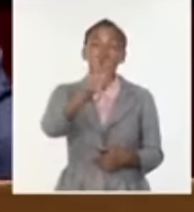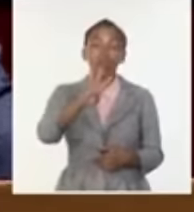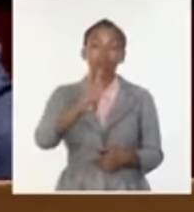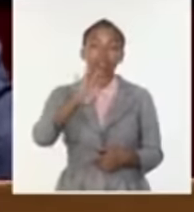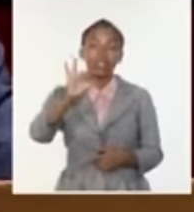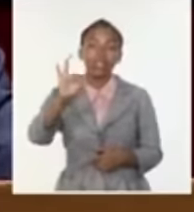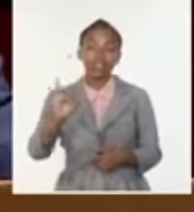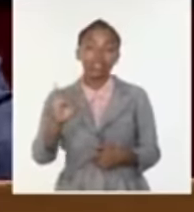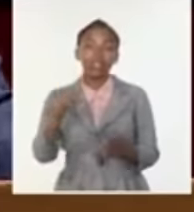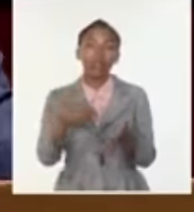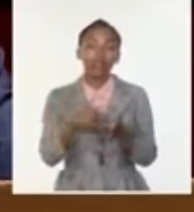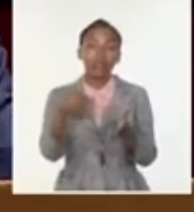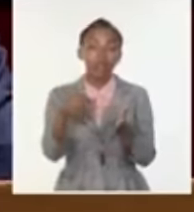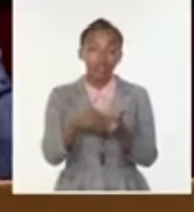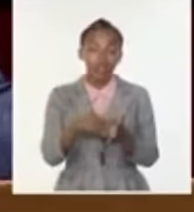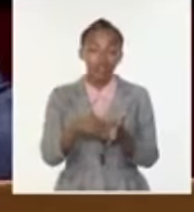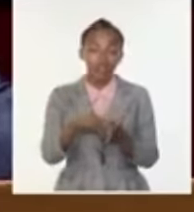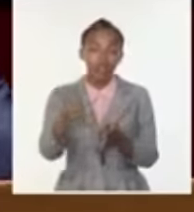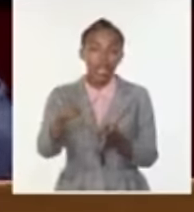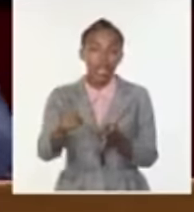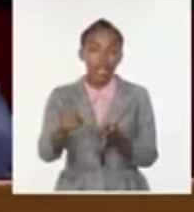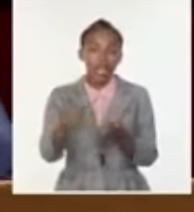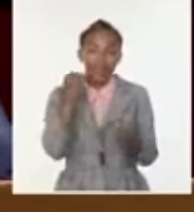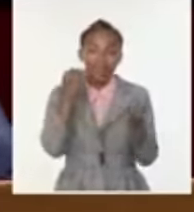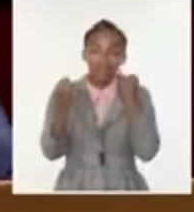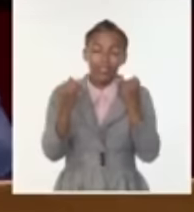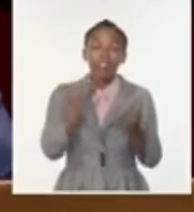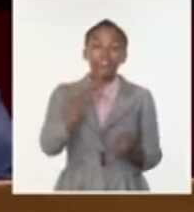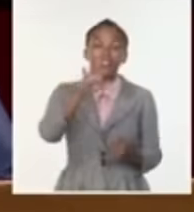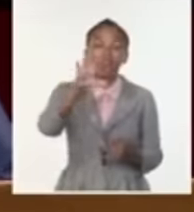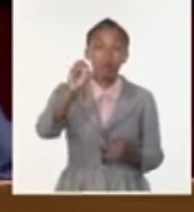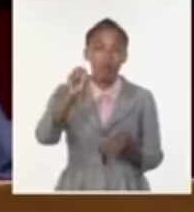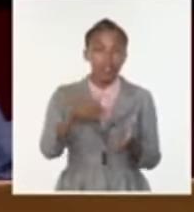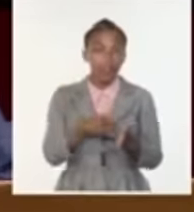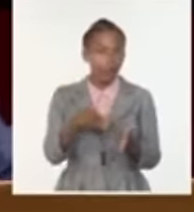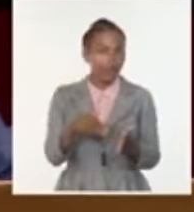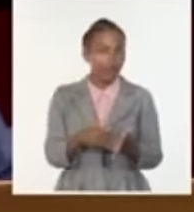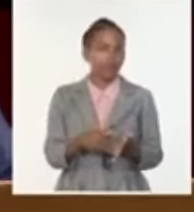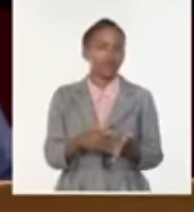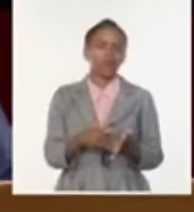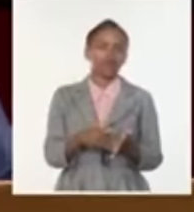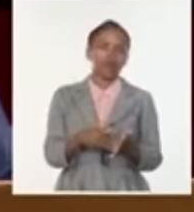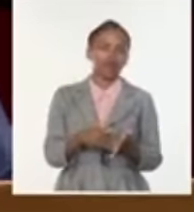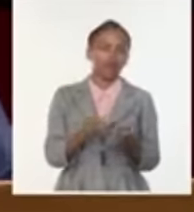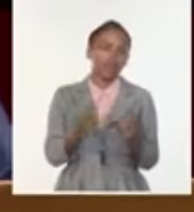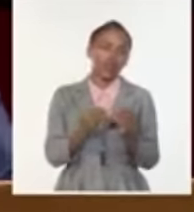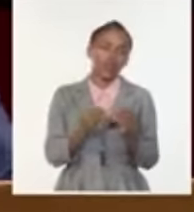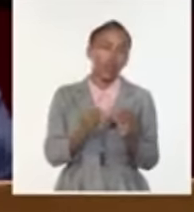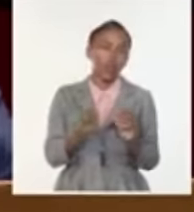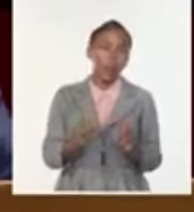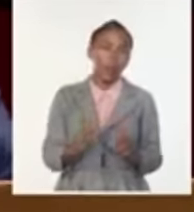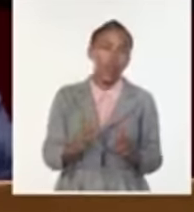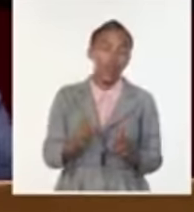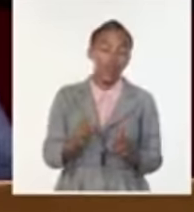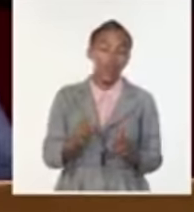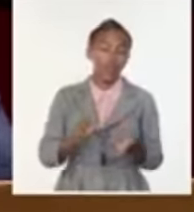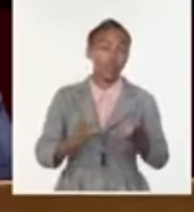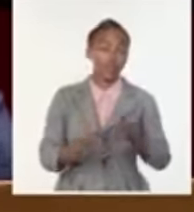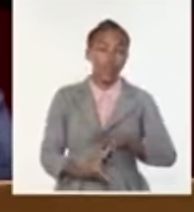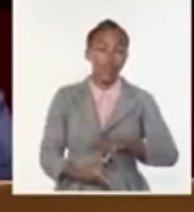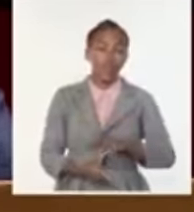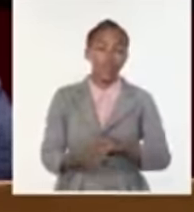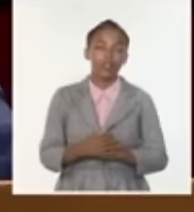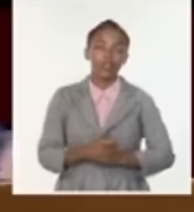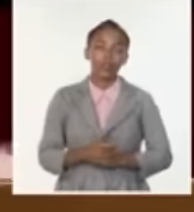en ese ejercicio se identificaron 50 mil millones, es un tercio del déficit fiscal. Fíjense la reserva que tenemos